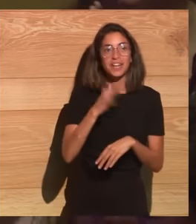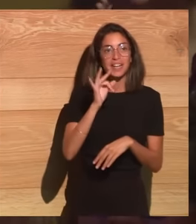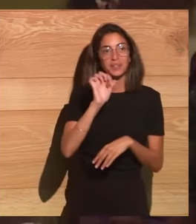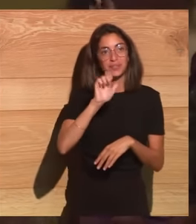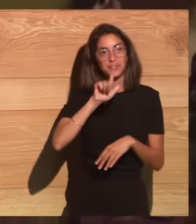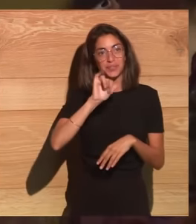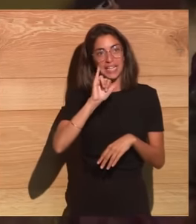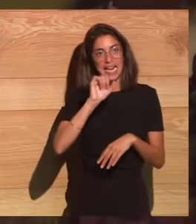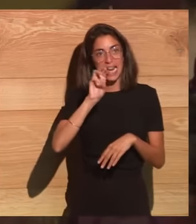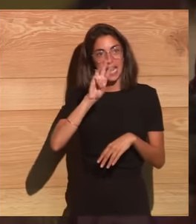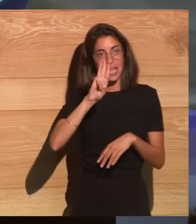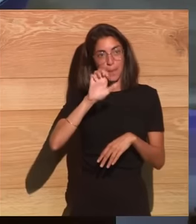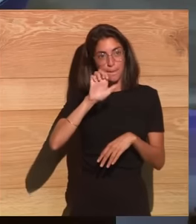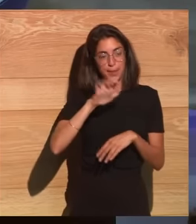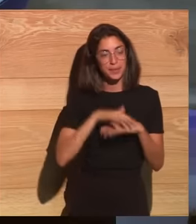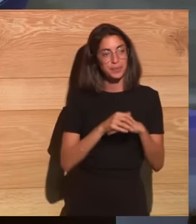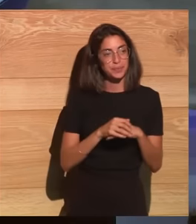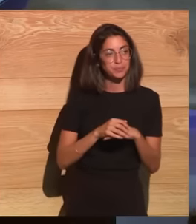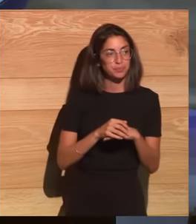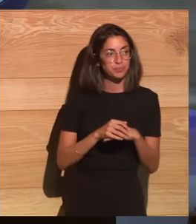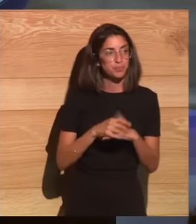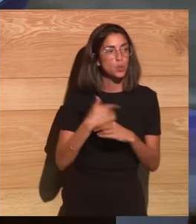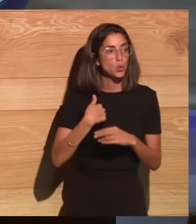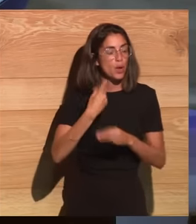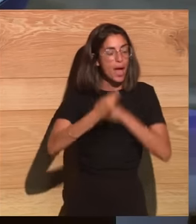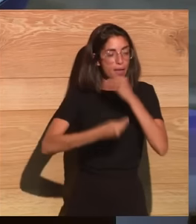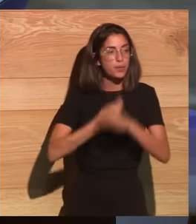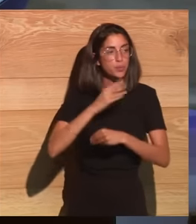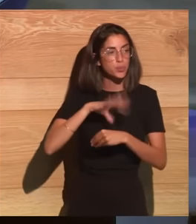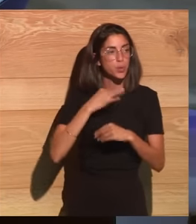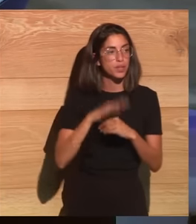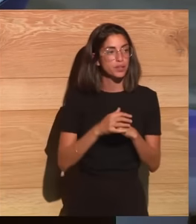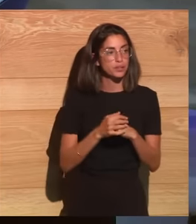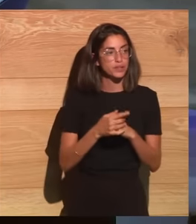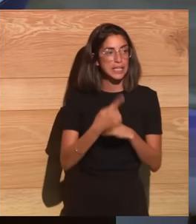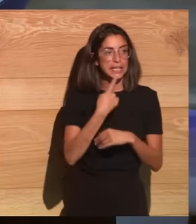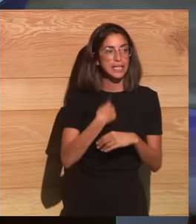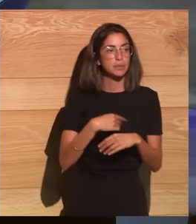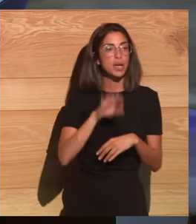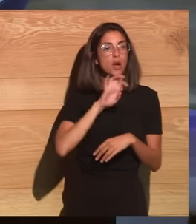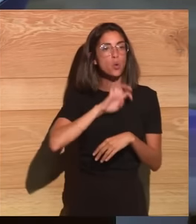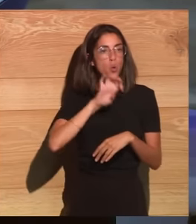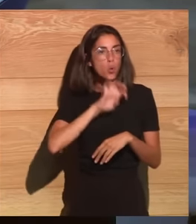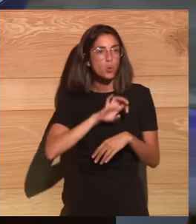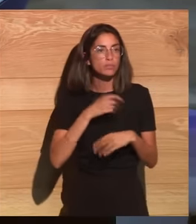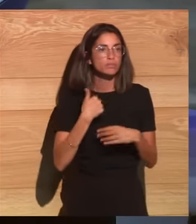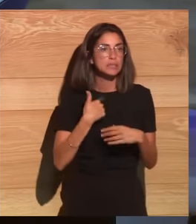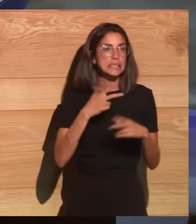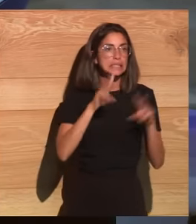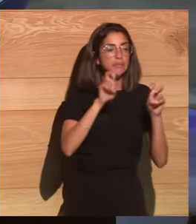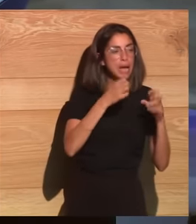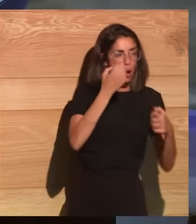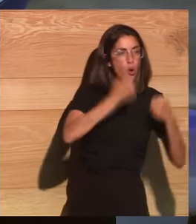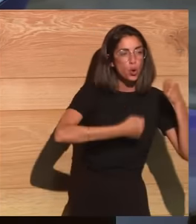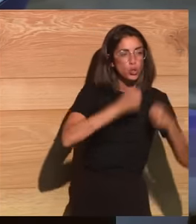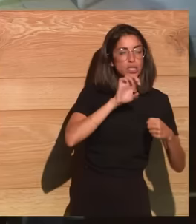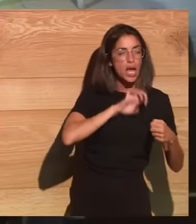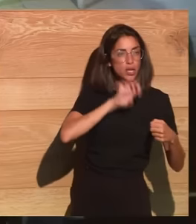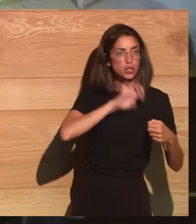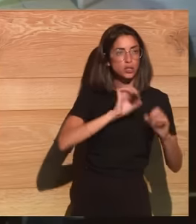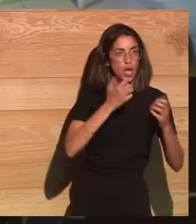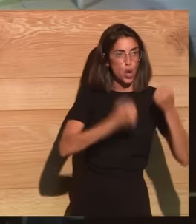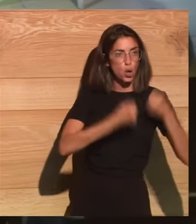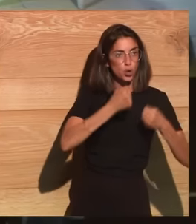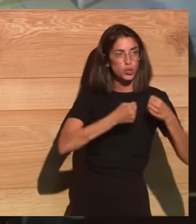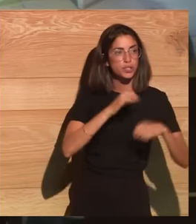sneak nada, ¿no? Puedo hacer. ¿Qué? Decidme una anécdota de las que la cuento... La del coche, Arturo. ¿La del coche? La del